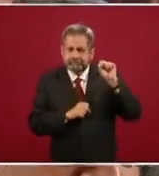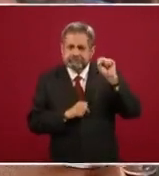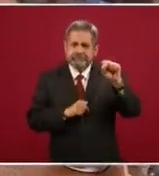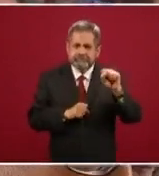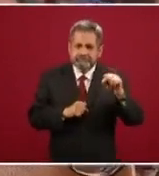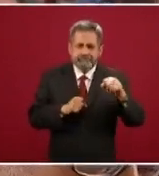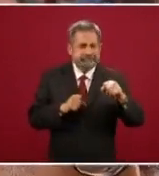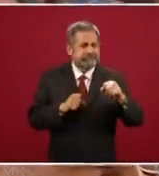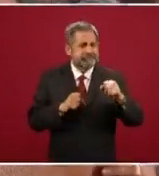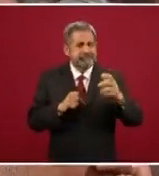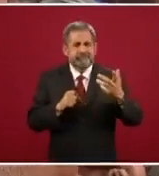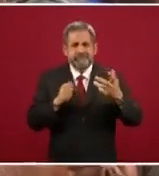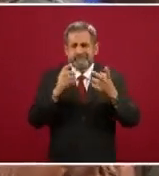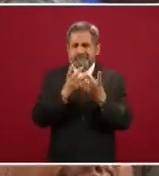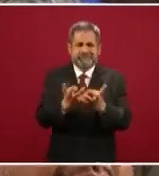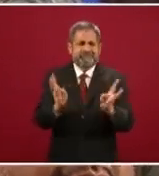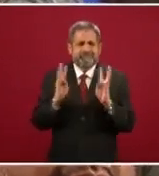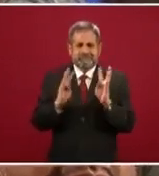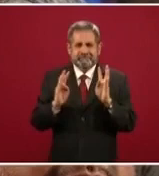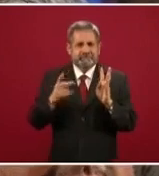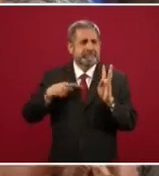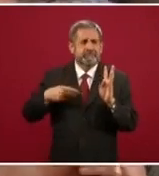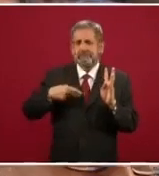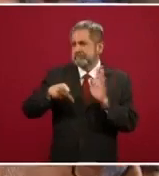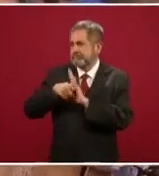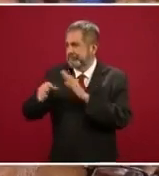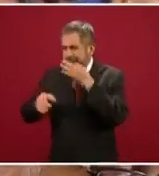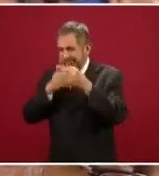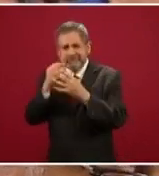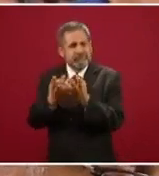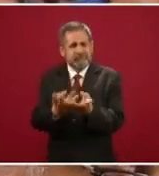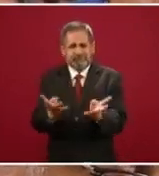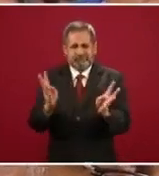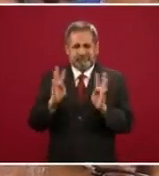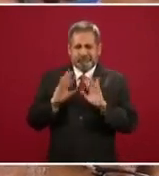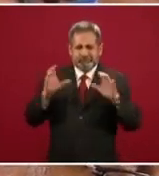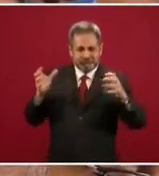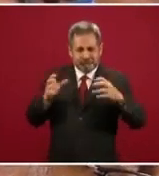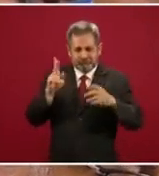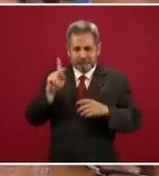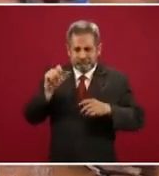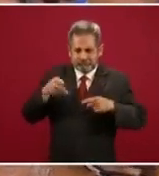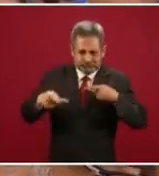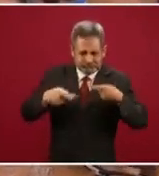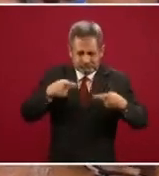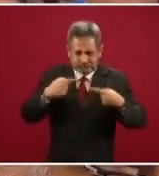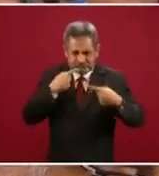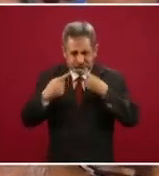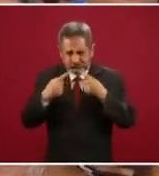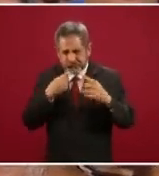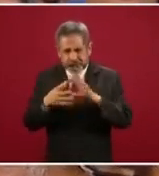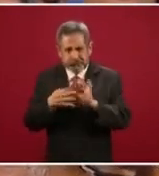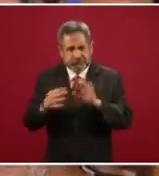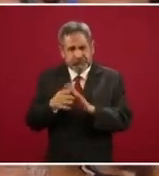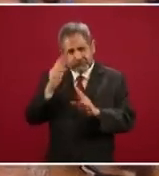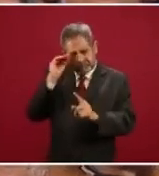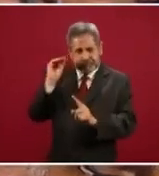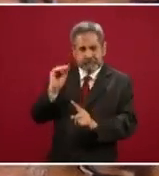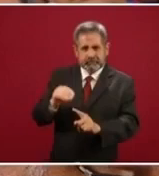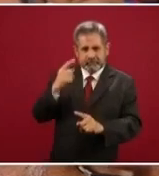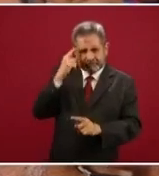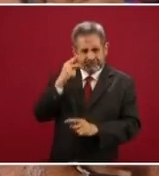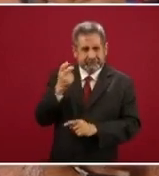sindicales, hasta la opinión pública, y hacer un plan que